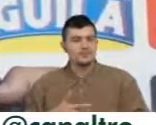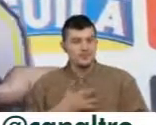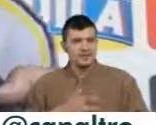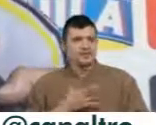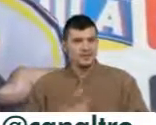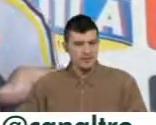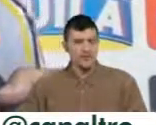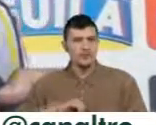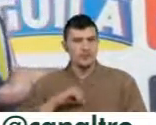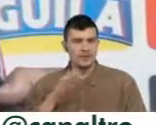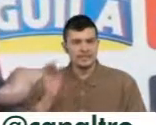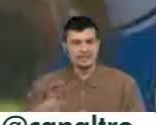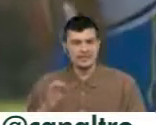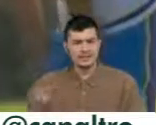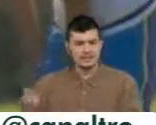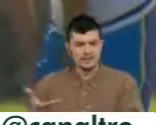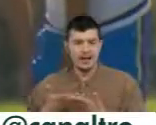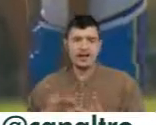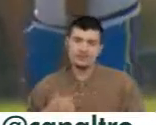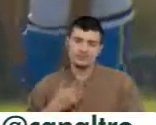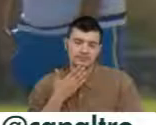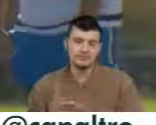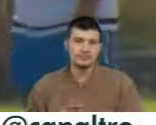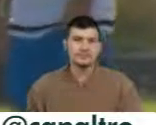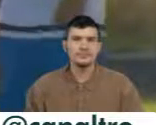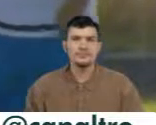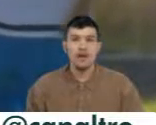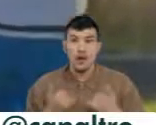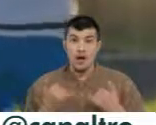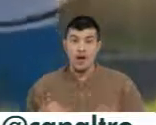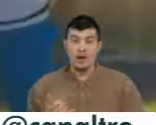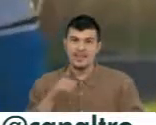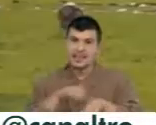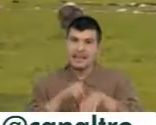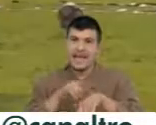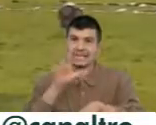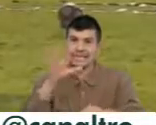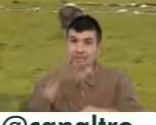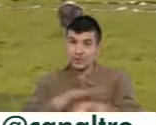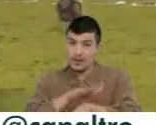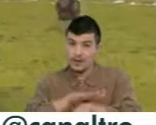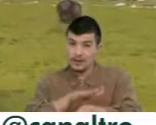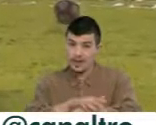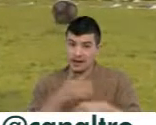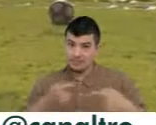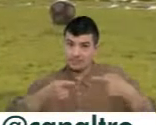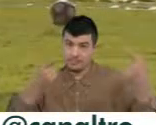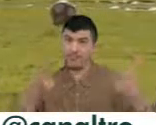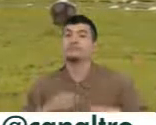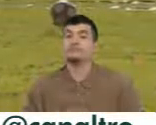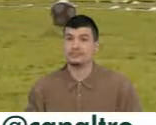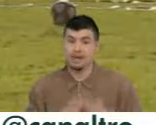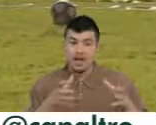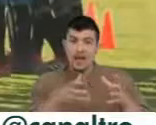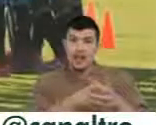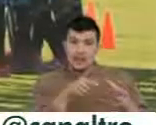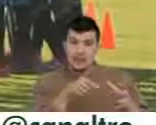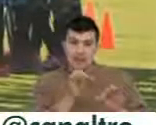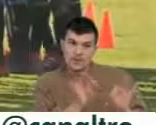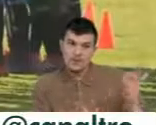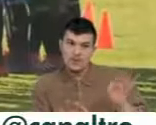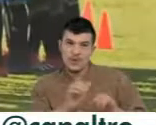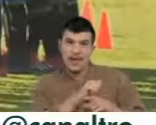siempre me lo han dicho me ha escrito y esas cosas el compromiso será hoy a las cinco de la tarde el equipo dirigido por carlos de piscis restrepo se estrena el